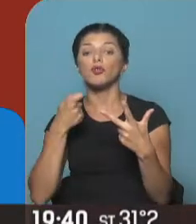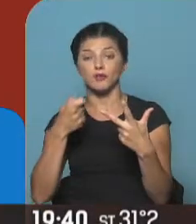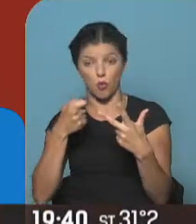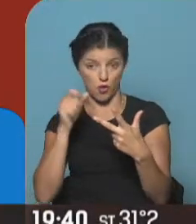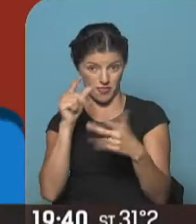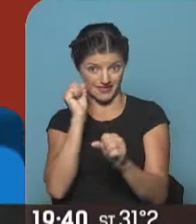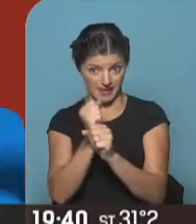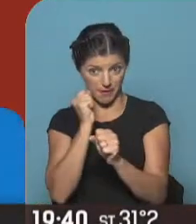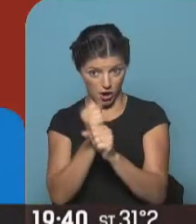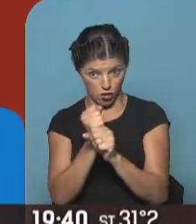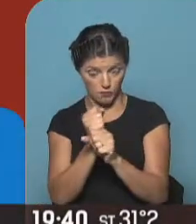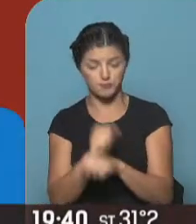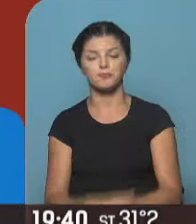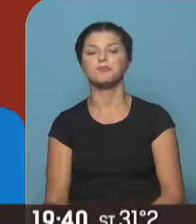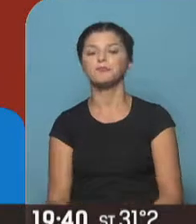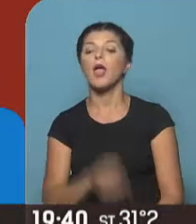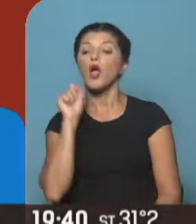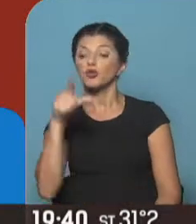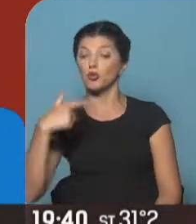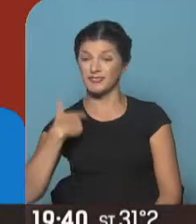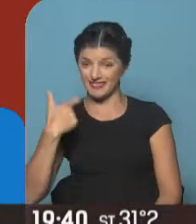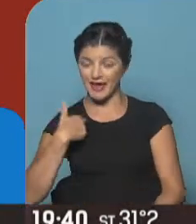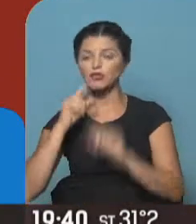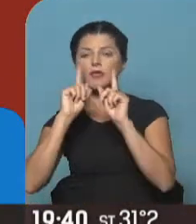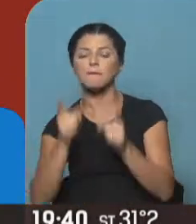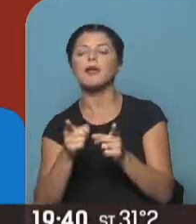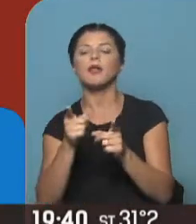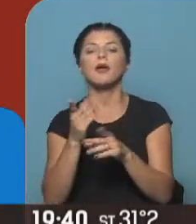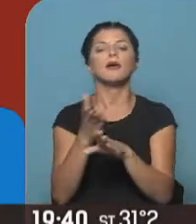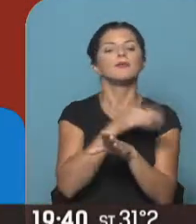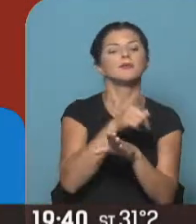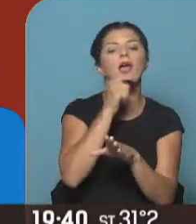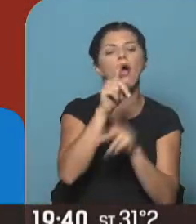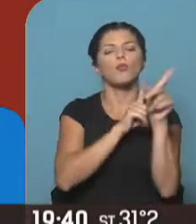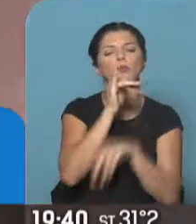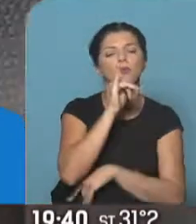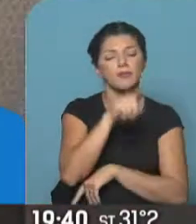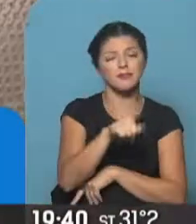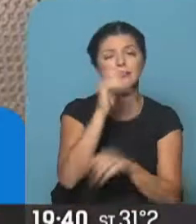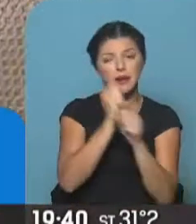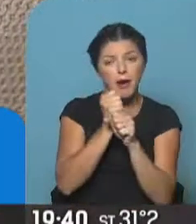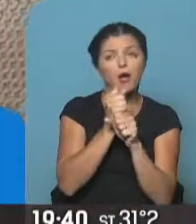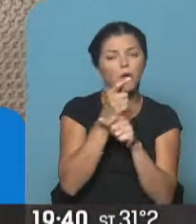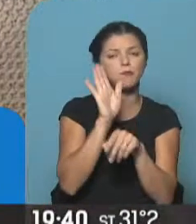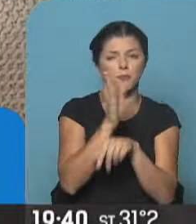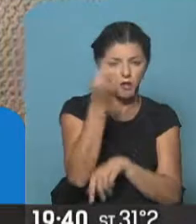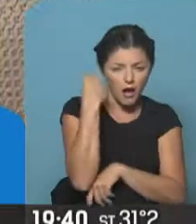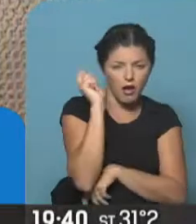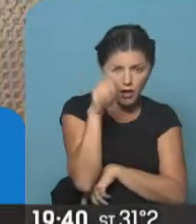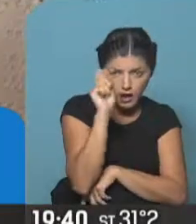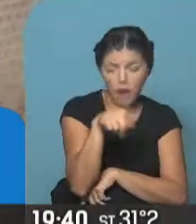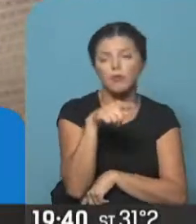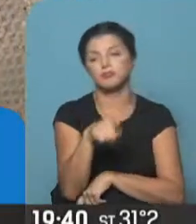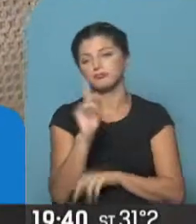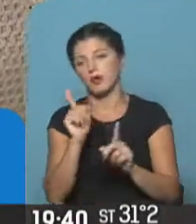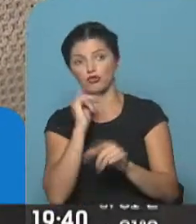trabajo. El SUTPLA también persigue y denuncia el trabajo no registrado. Muchos chicos piden